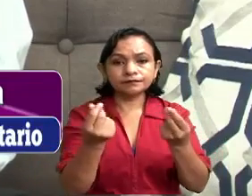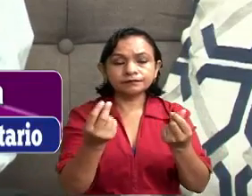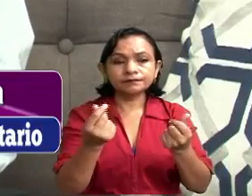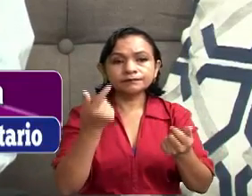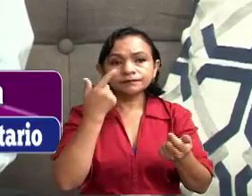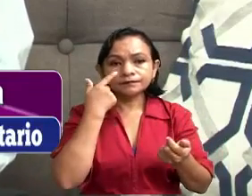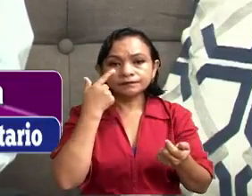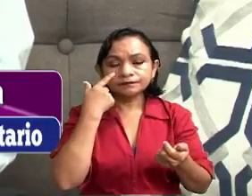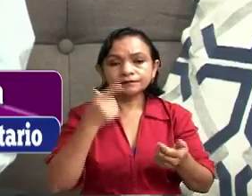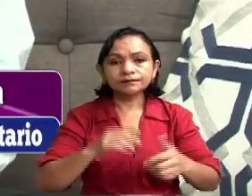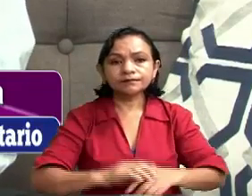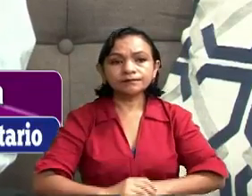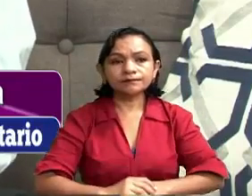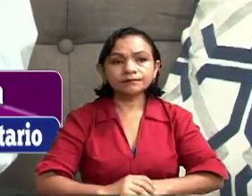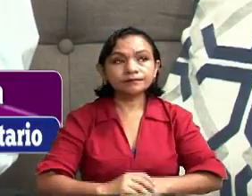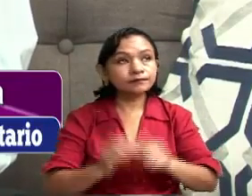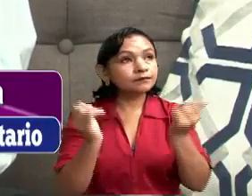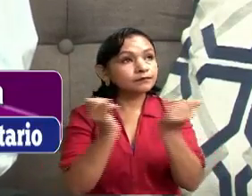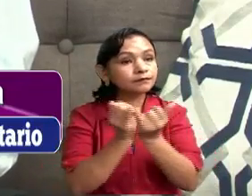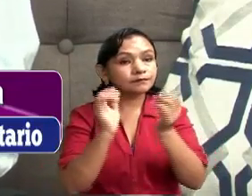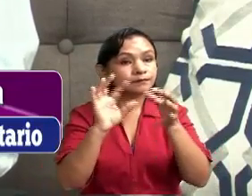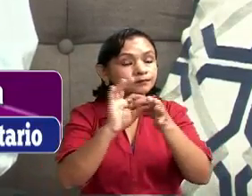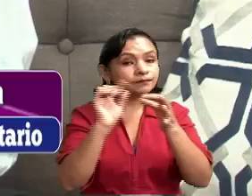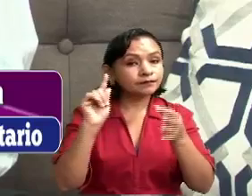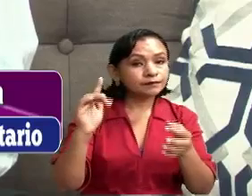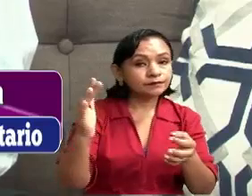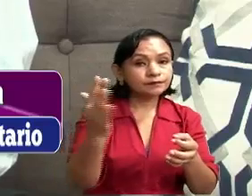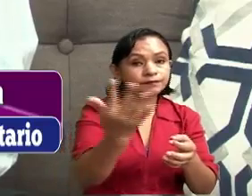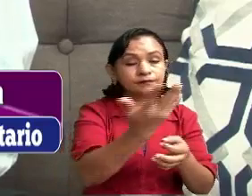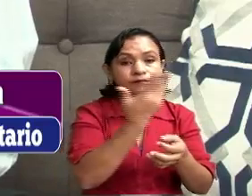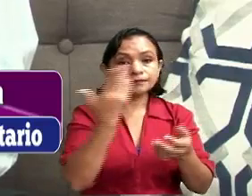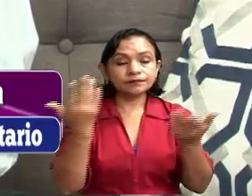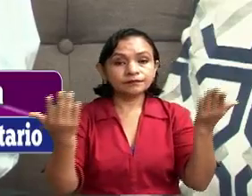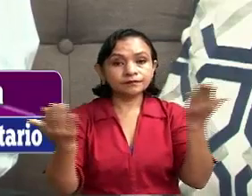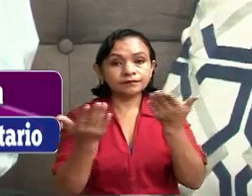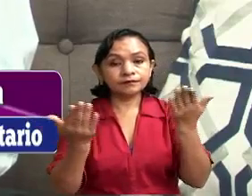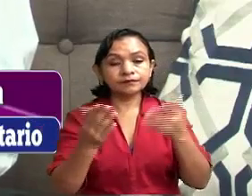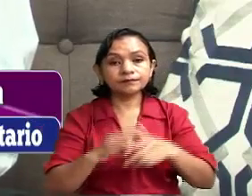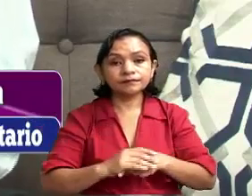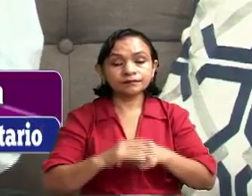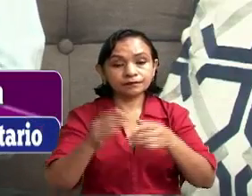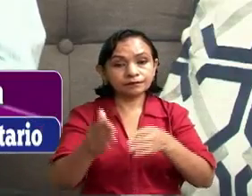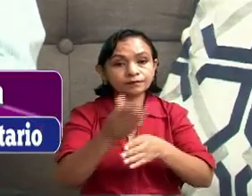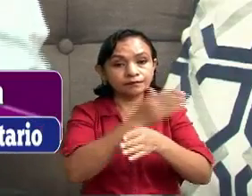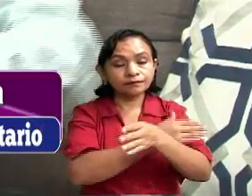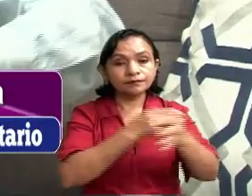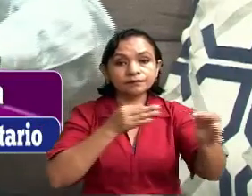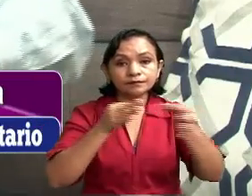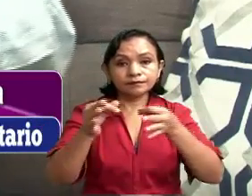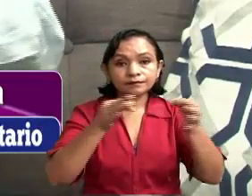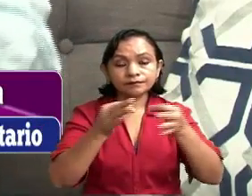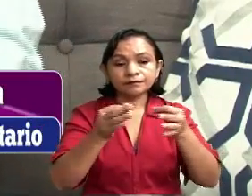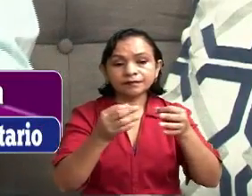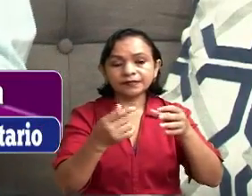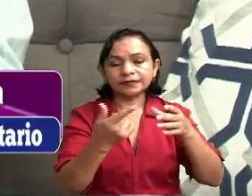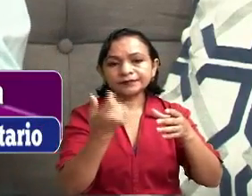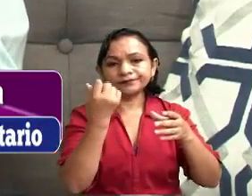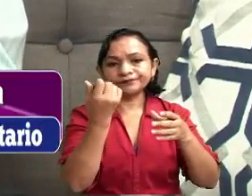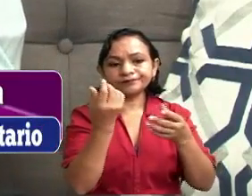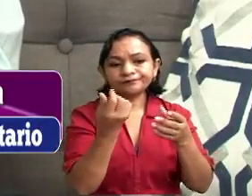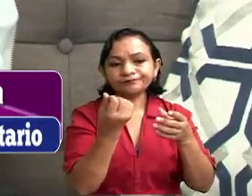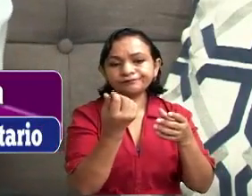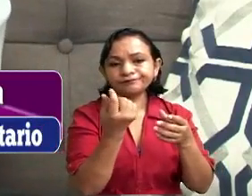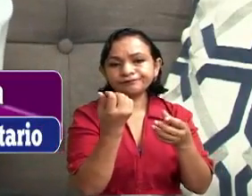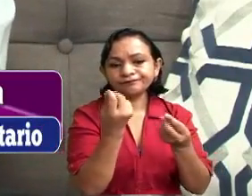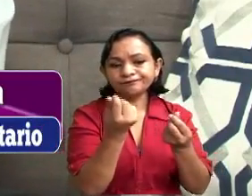Mira, como parte de todas estas medidas también, ya te explicaba el hueco en la economía que